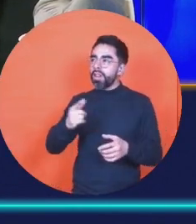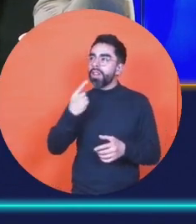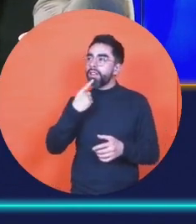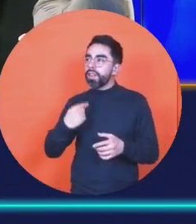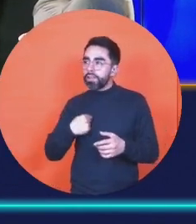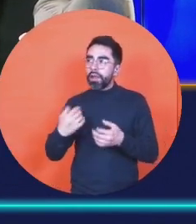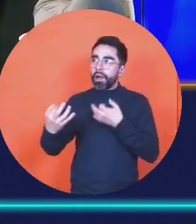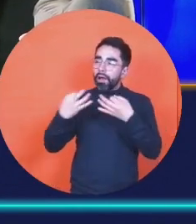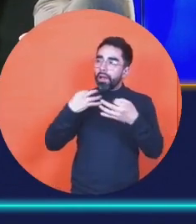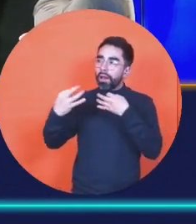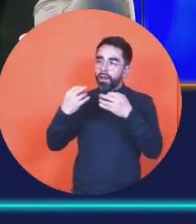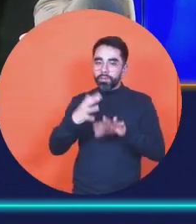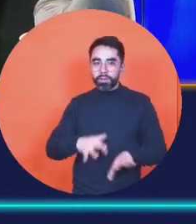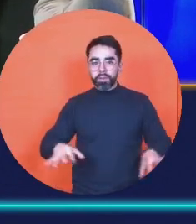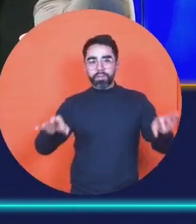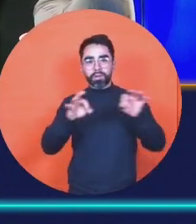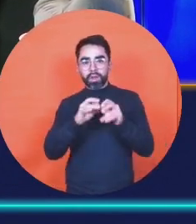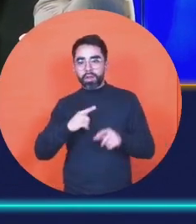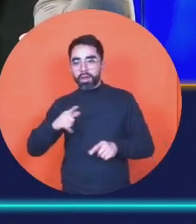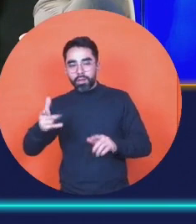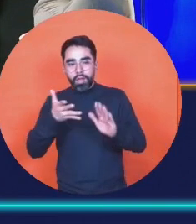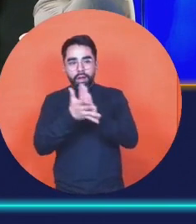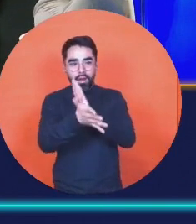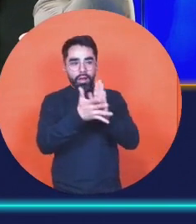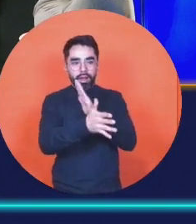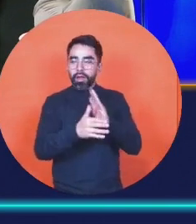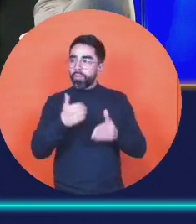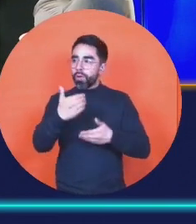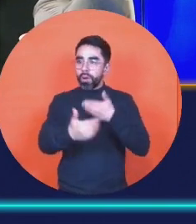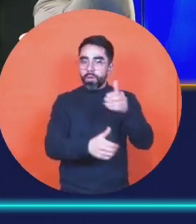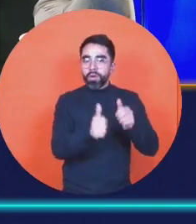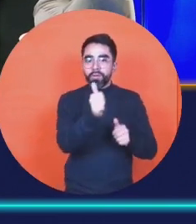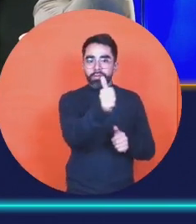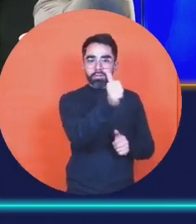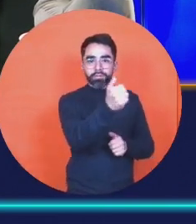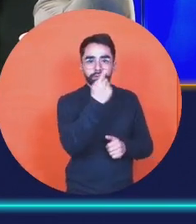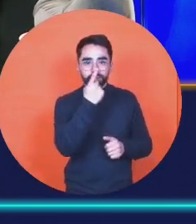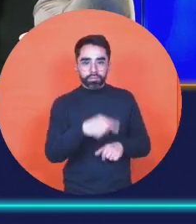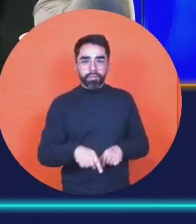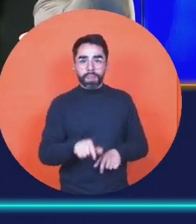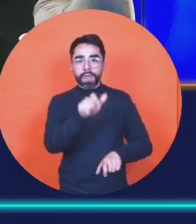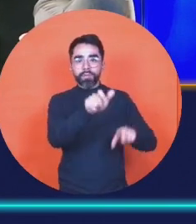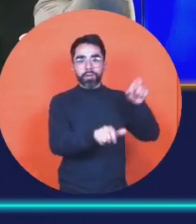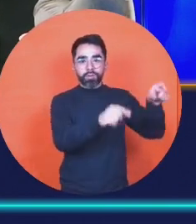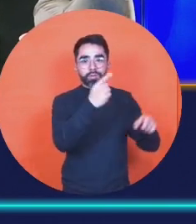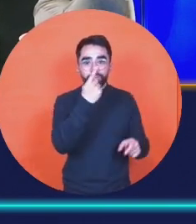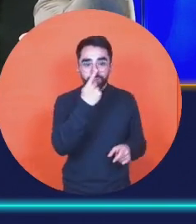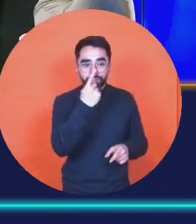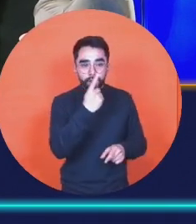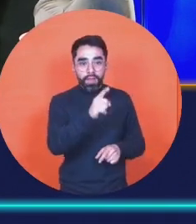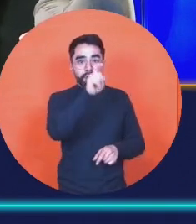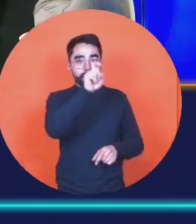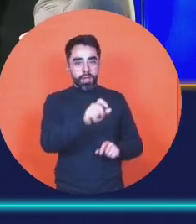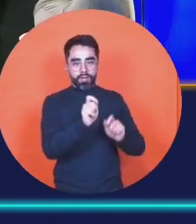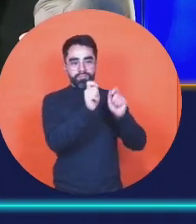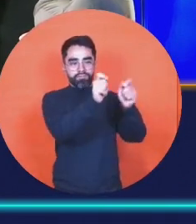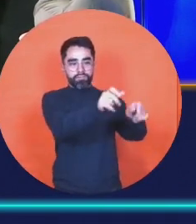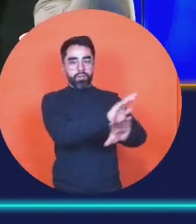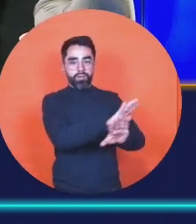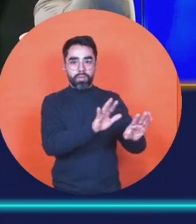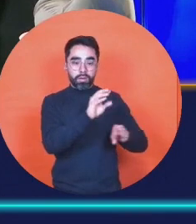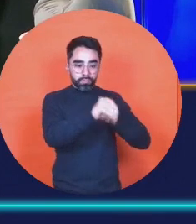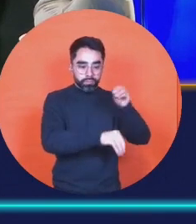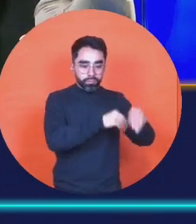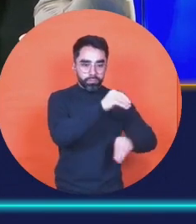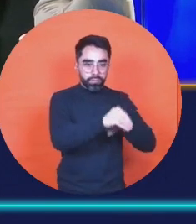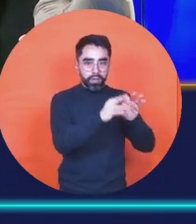nos funcionan para la curiosidad, porque entonces la gente siente que entiende qué está pasando, no solo que tiene que hacer lo que le piden, y fuera de